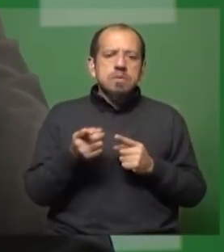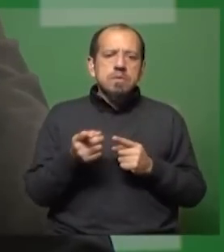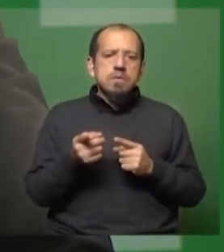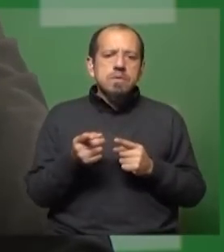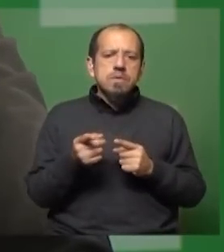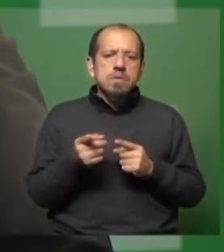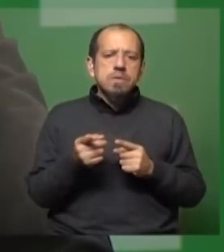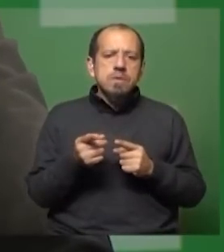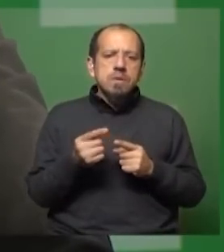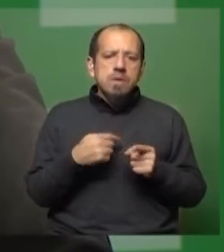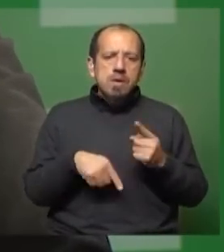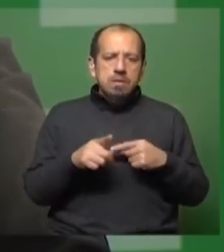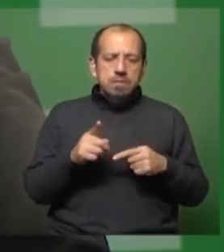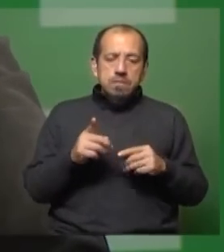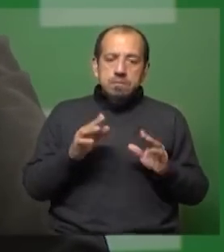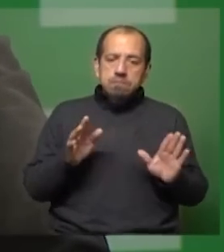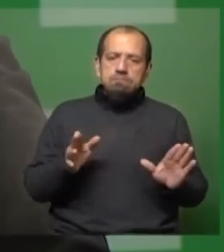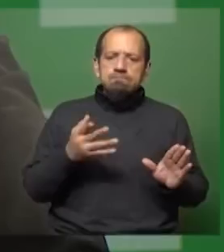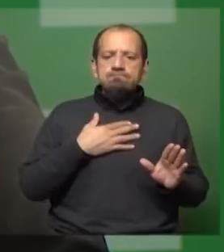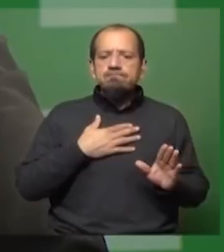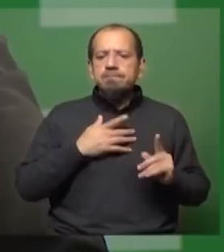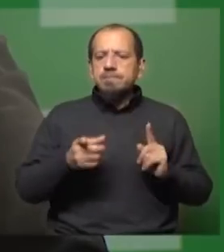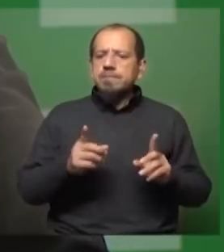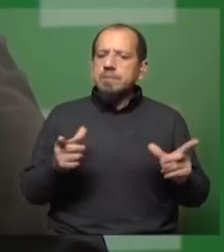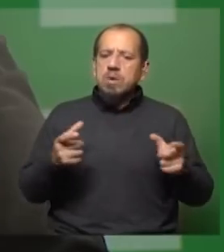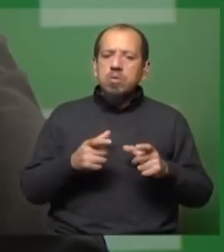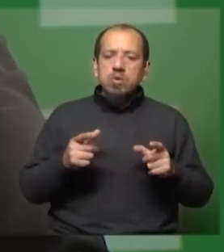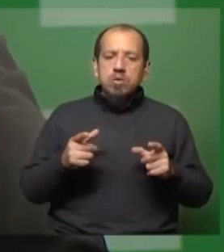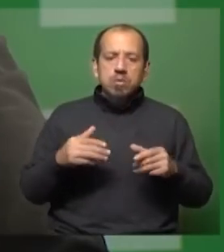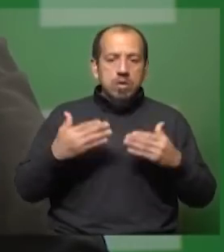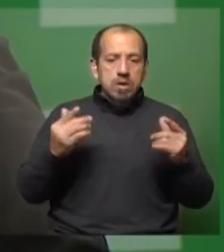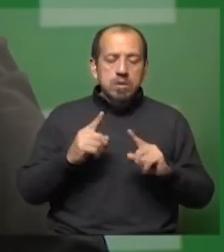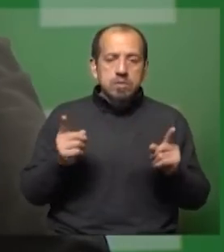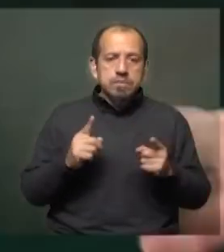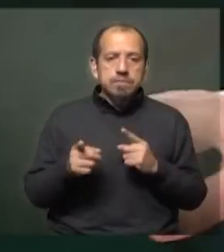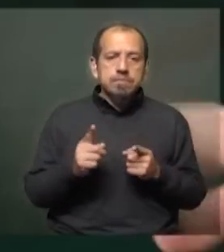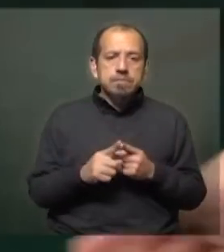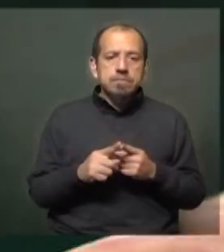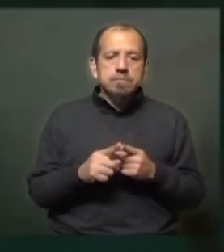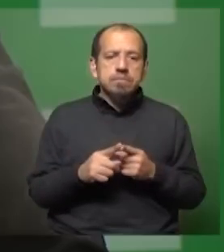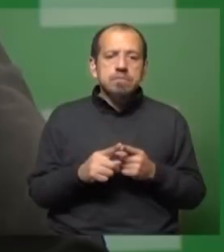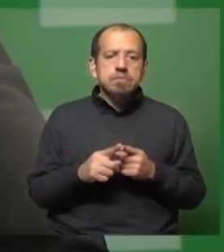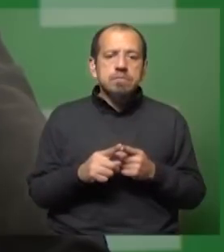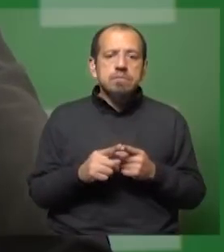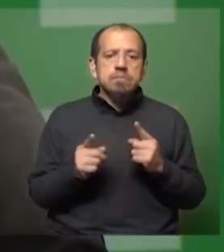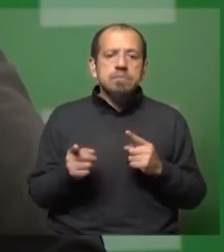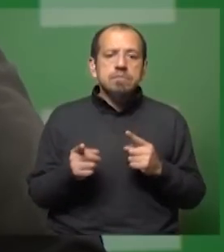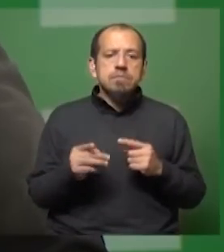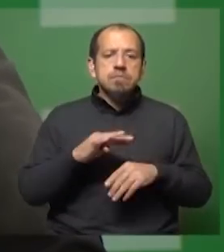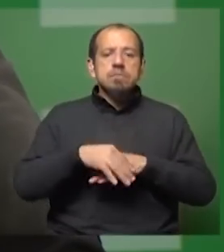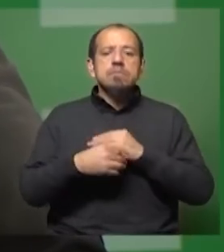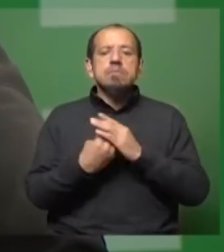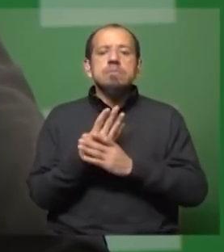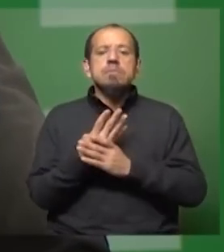simplificada no entonces yo te diría jano que no es una Cumbre más no es una Cumbre más recién decía Daniel que la Cumbre del mercosur fue